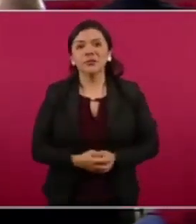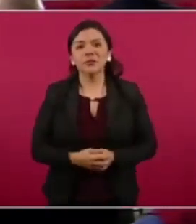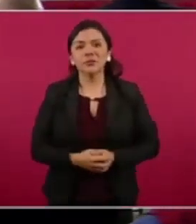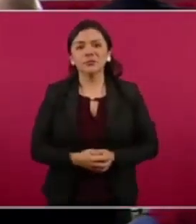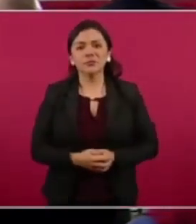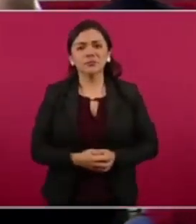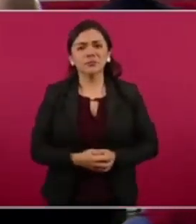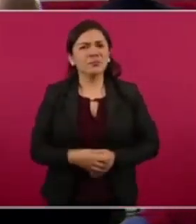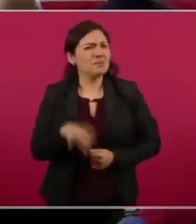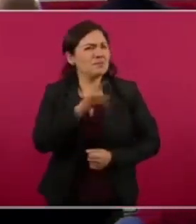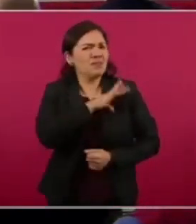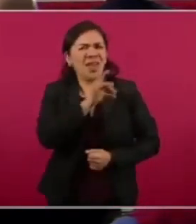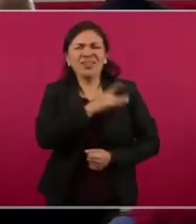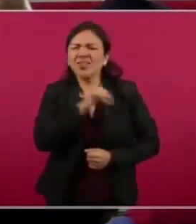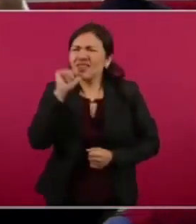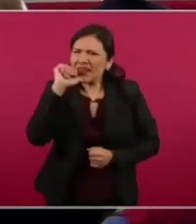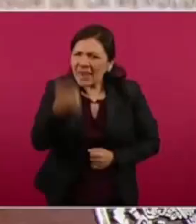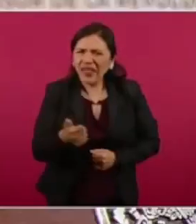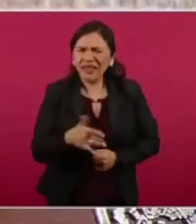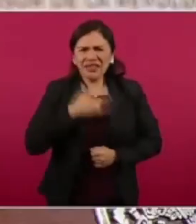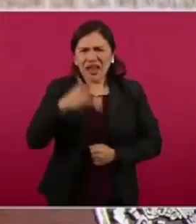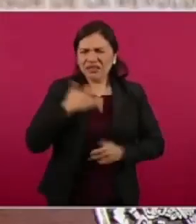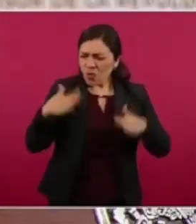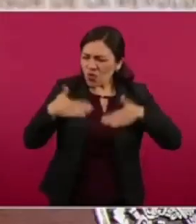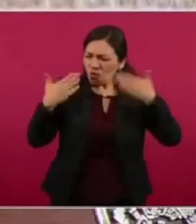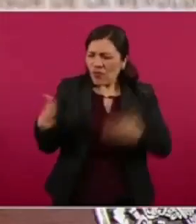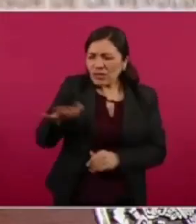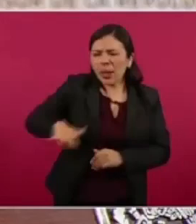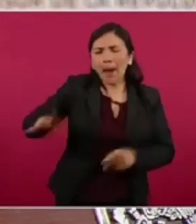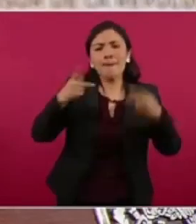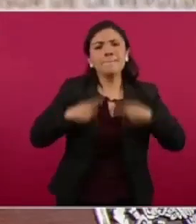no tener miedo y tenerle confianza al pueblo.